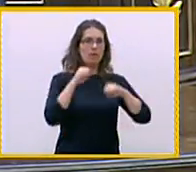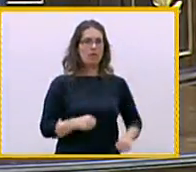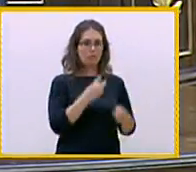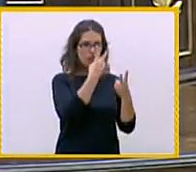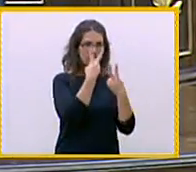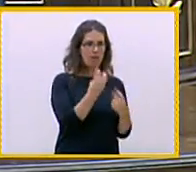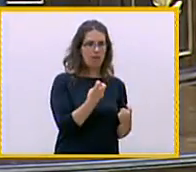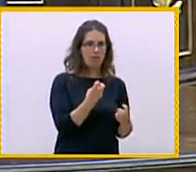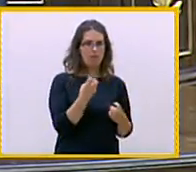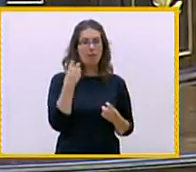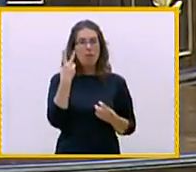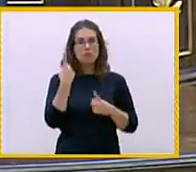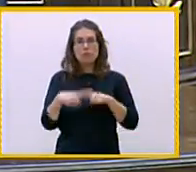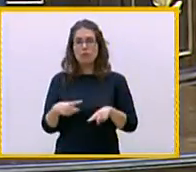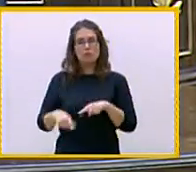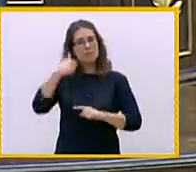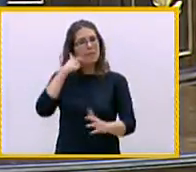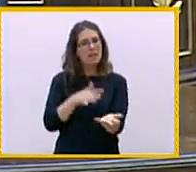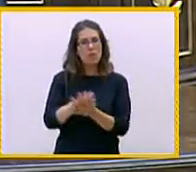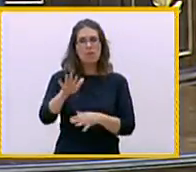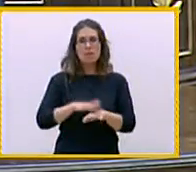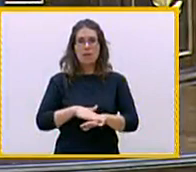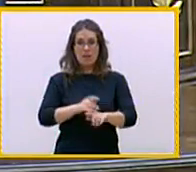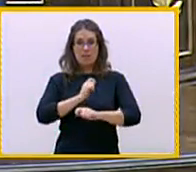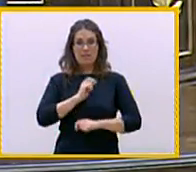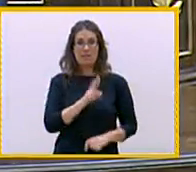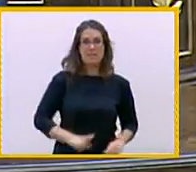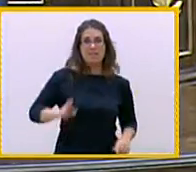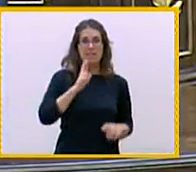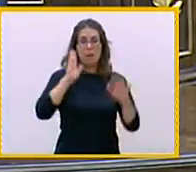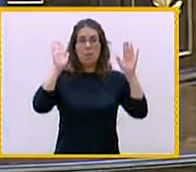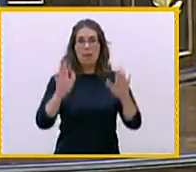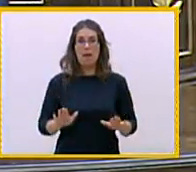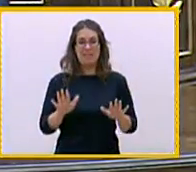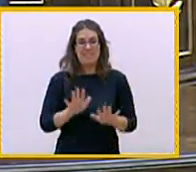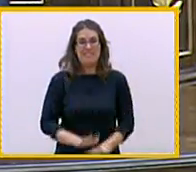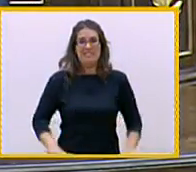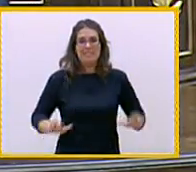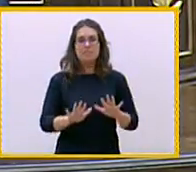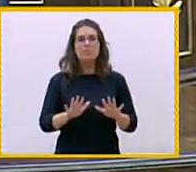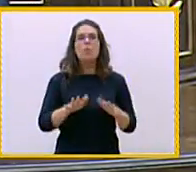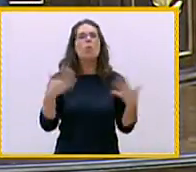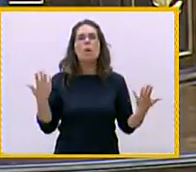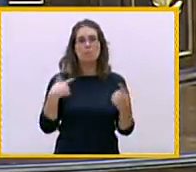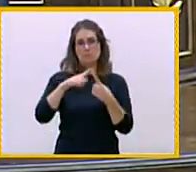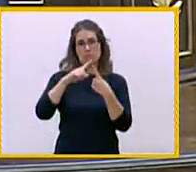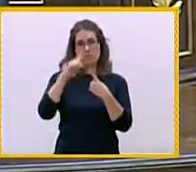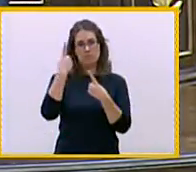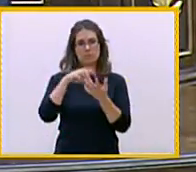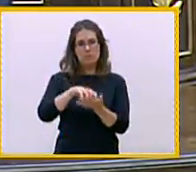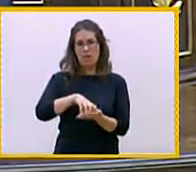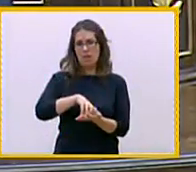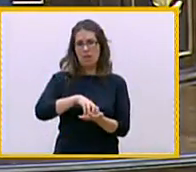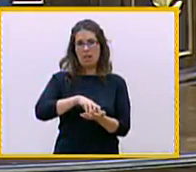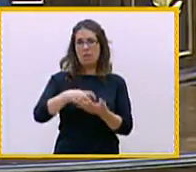que más contribuyen a frenar nuestra recuperación son la incertidumbre, hasta ahora incesante, que se vive en los mercados europeos de